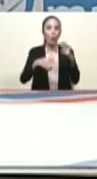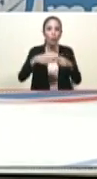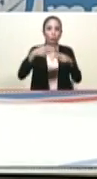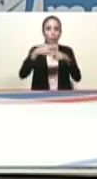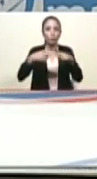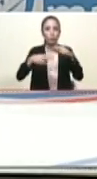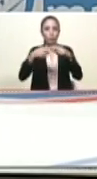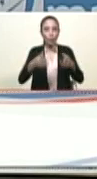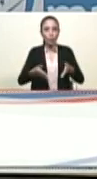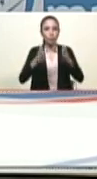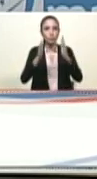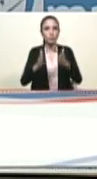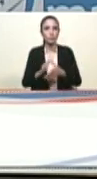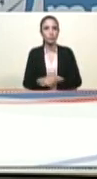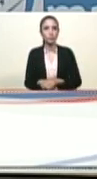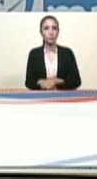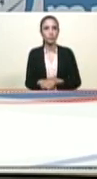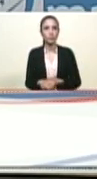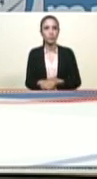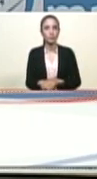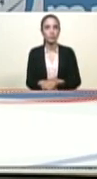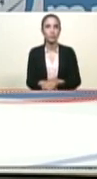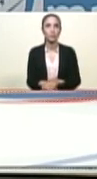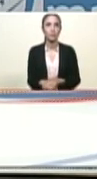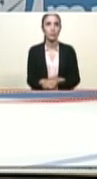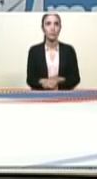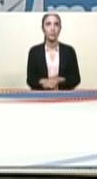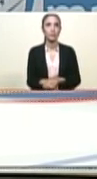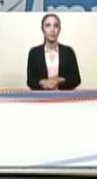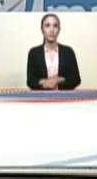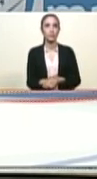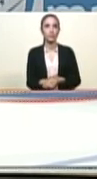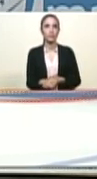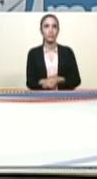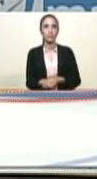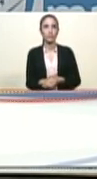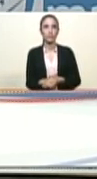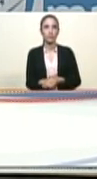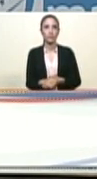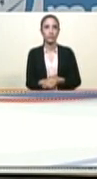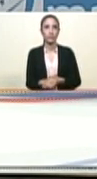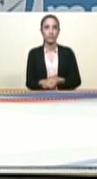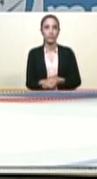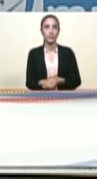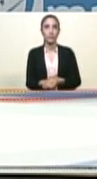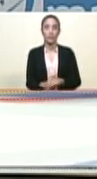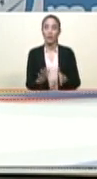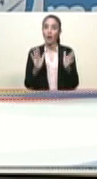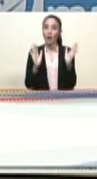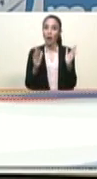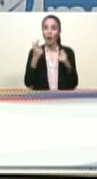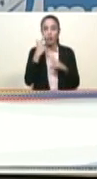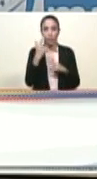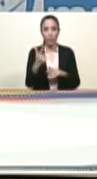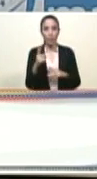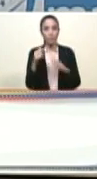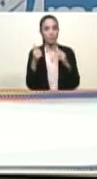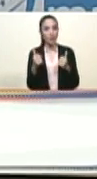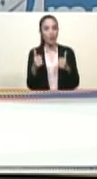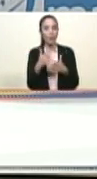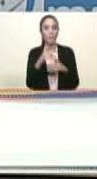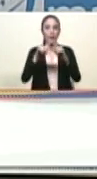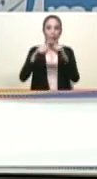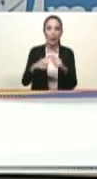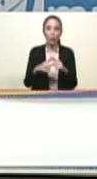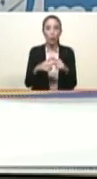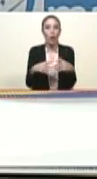tres... ¿Aló? ¿Me escuchan? ¿Aló? Sería bueno hacer un ejercicio de